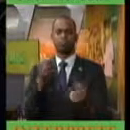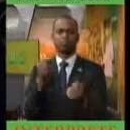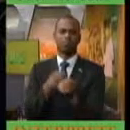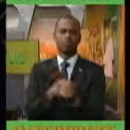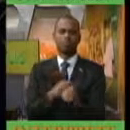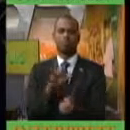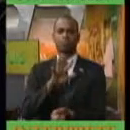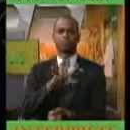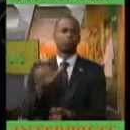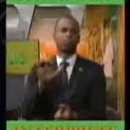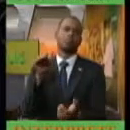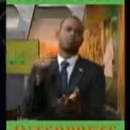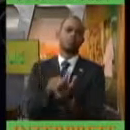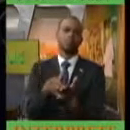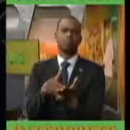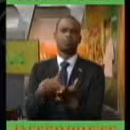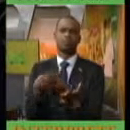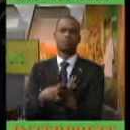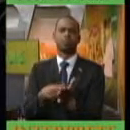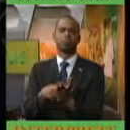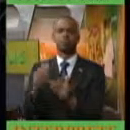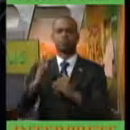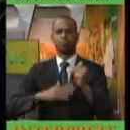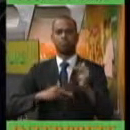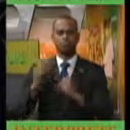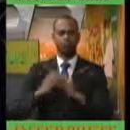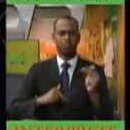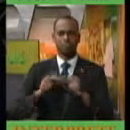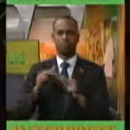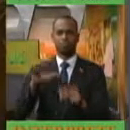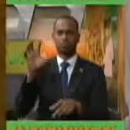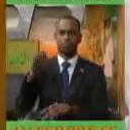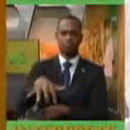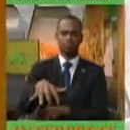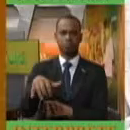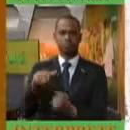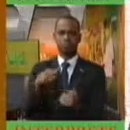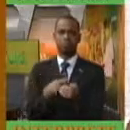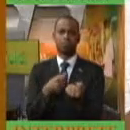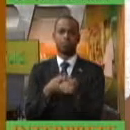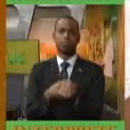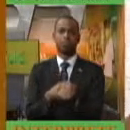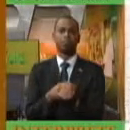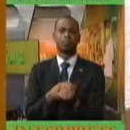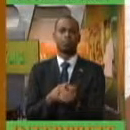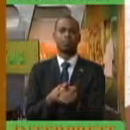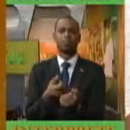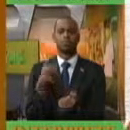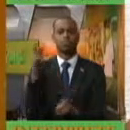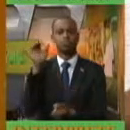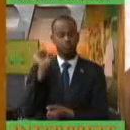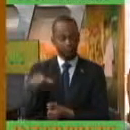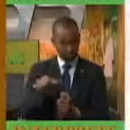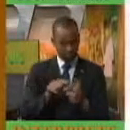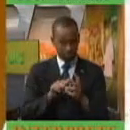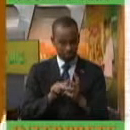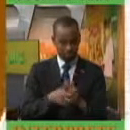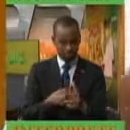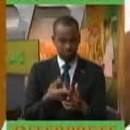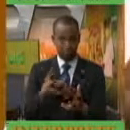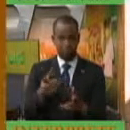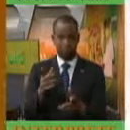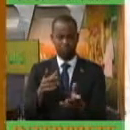de 500,000 pesos para la construcción del centro. Pero no nace solamente ahí